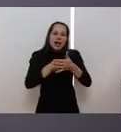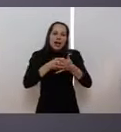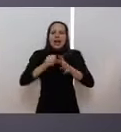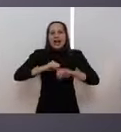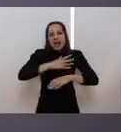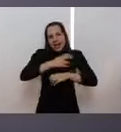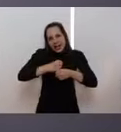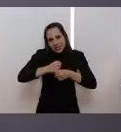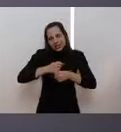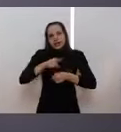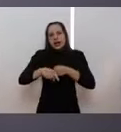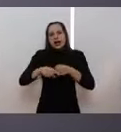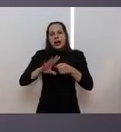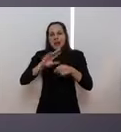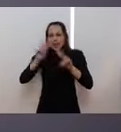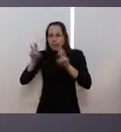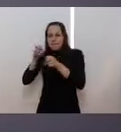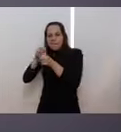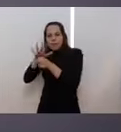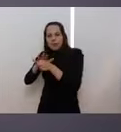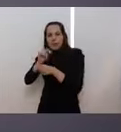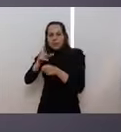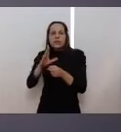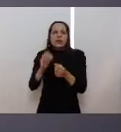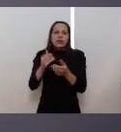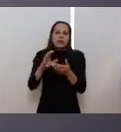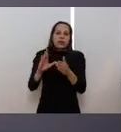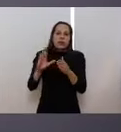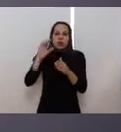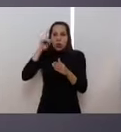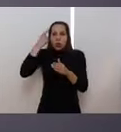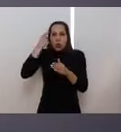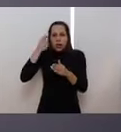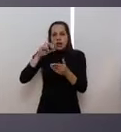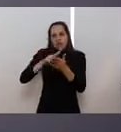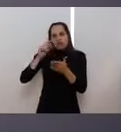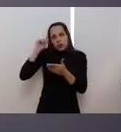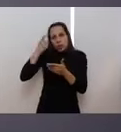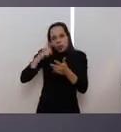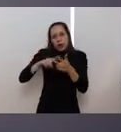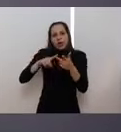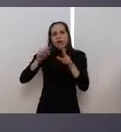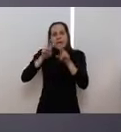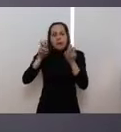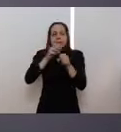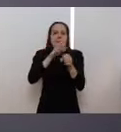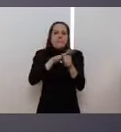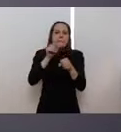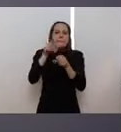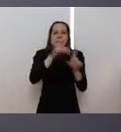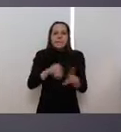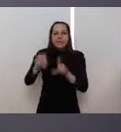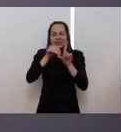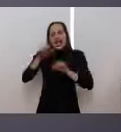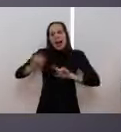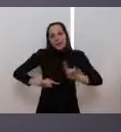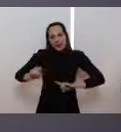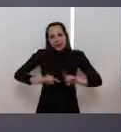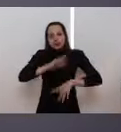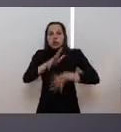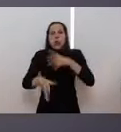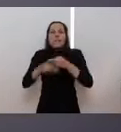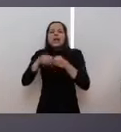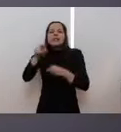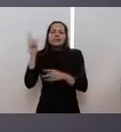gerencia de mercadeo certificado en gobierno gestión y asuntos públicos y maestría en administración además